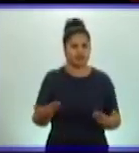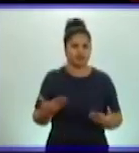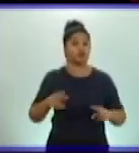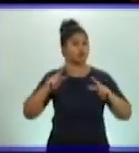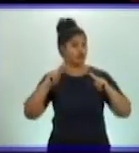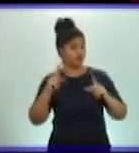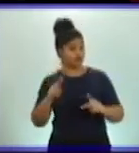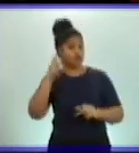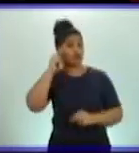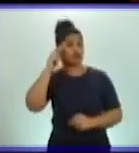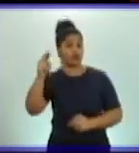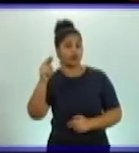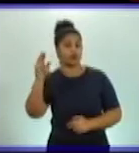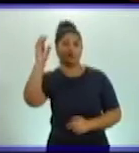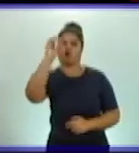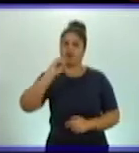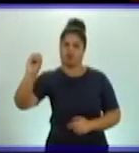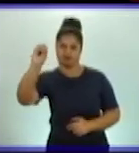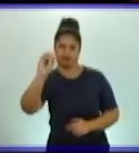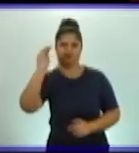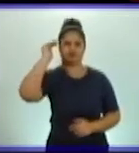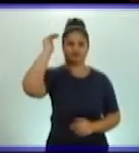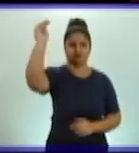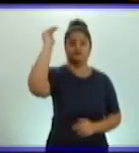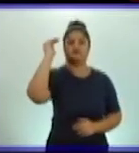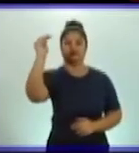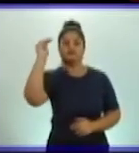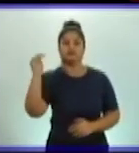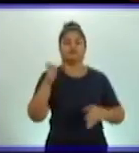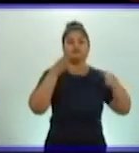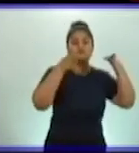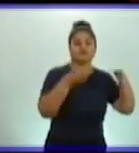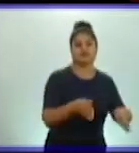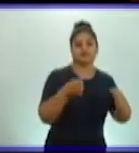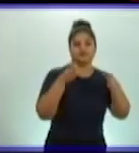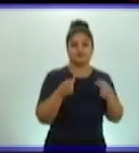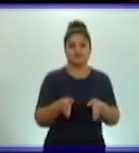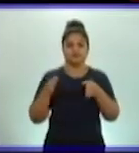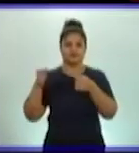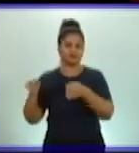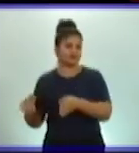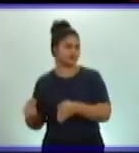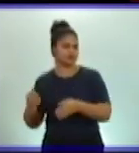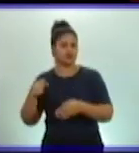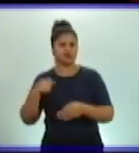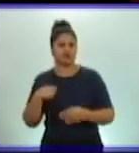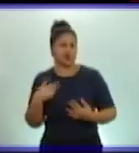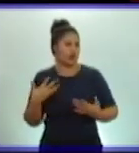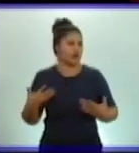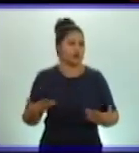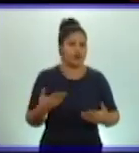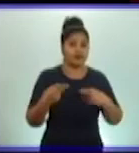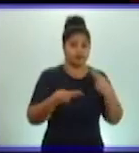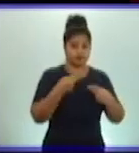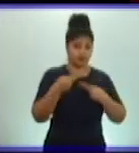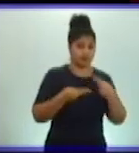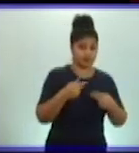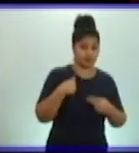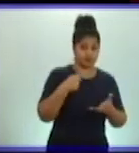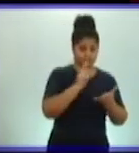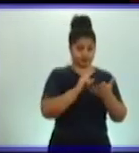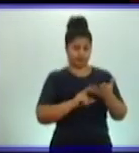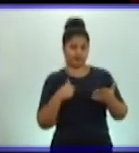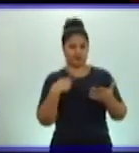eso lleva degustar el texto, eso lleva realmente disfrutarlo, pero ver que los textos se